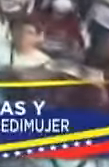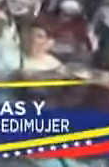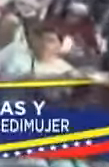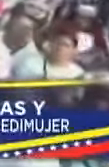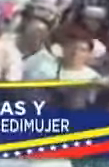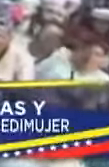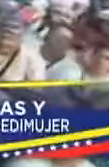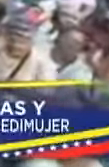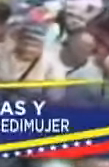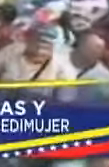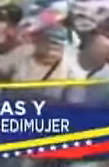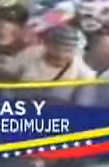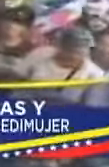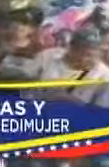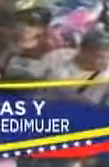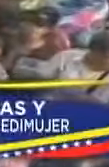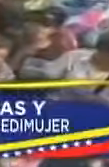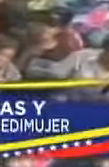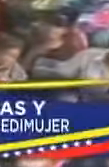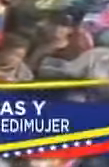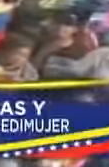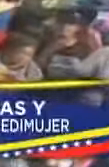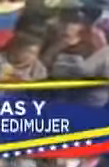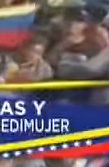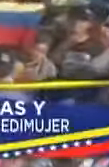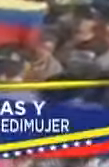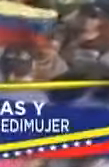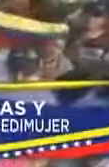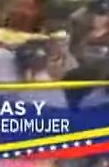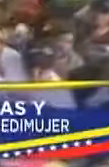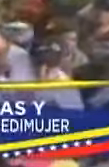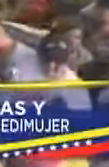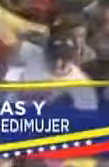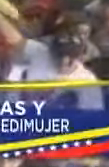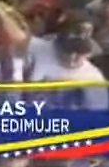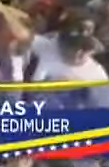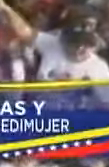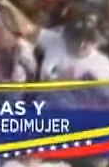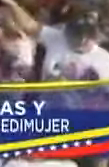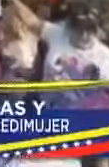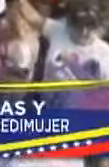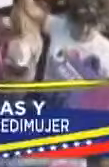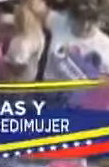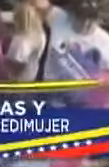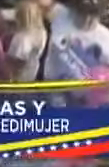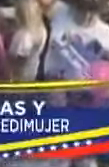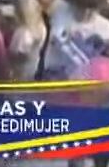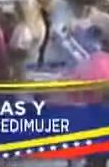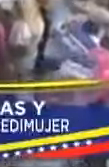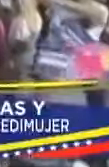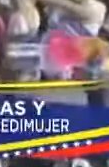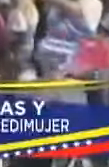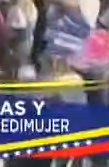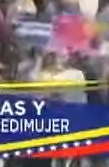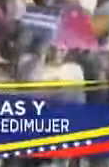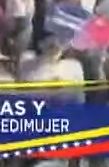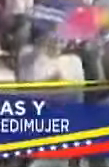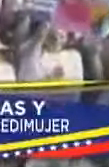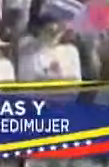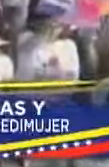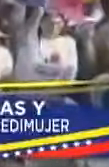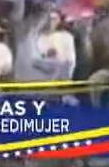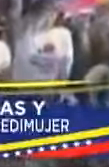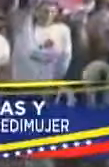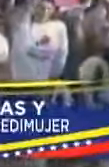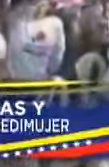desarrollará el gran encuentro de madres emprendedoras y productivas de la patria y entrega de financiamientos a través de Credit